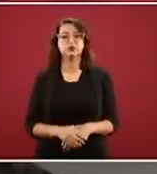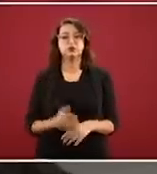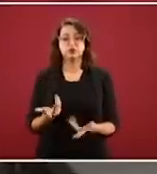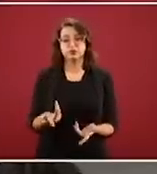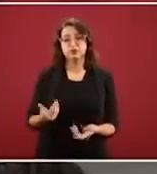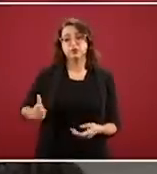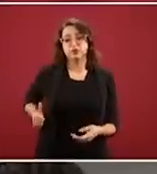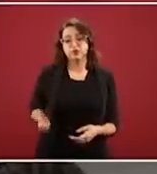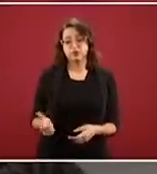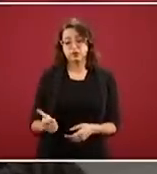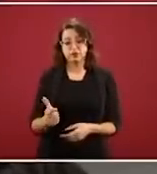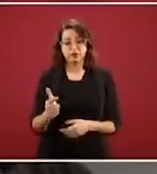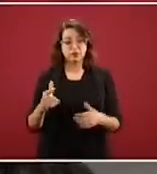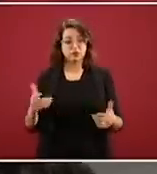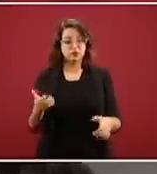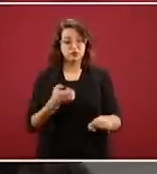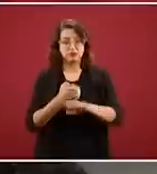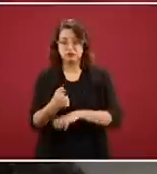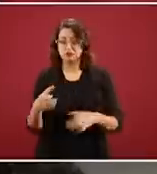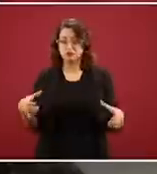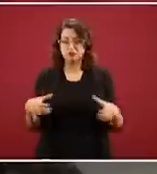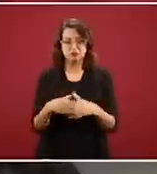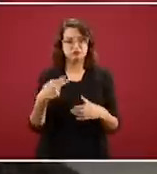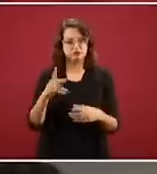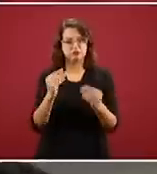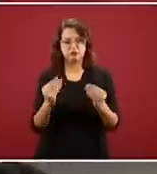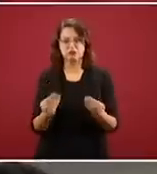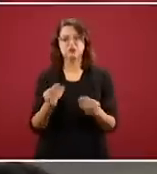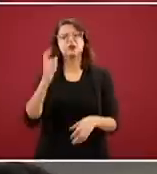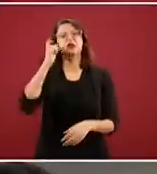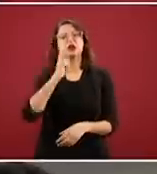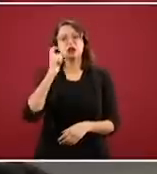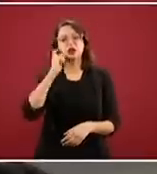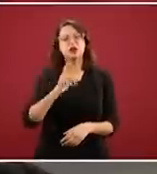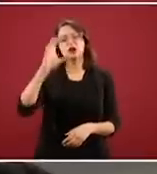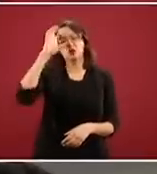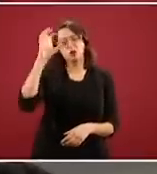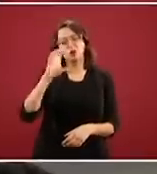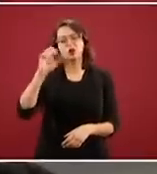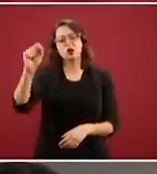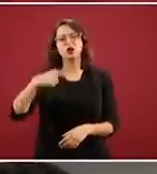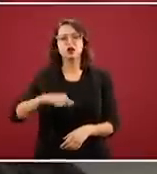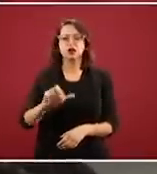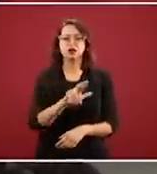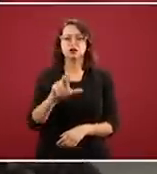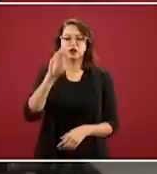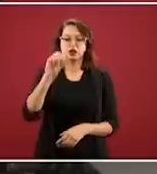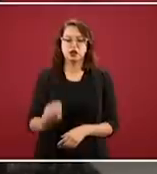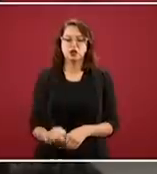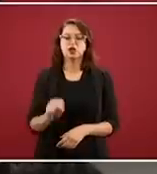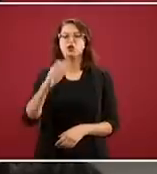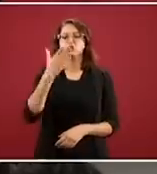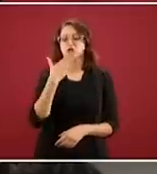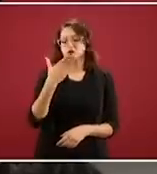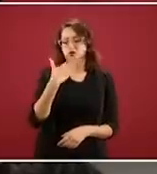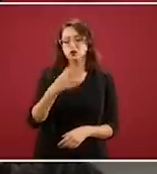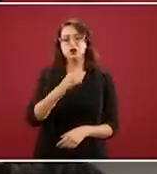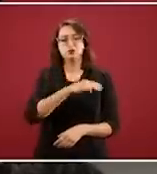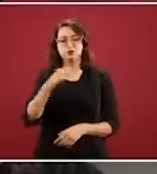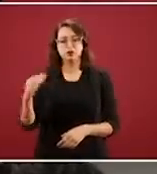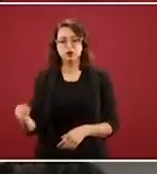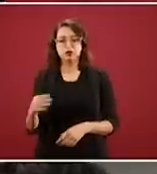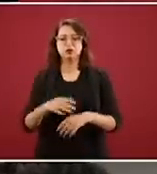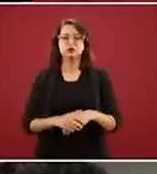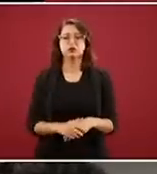pero con muchos homicidios, Guerrero, Morelos, Quintana Roo, Sonora, Michoacán. A la inversa,